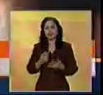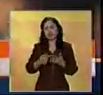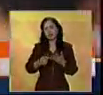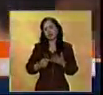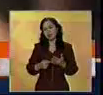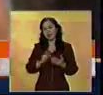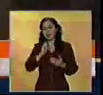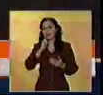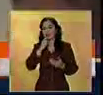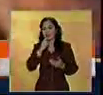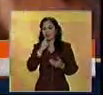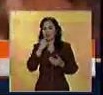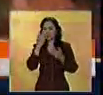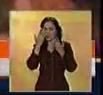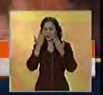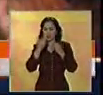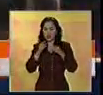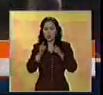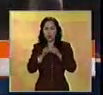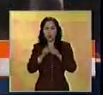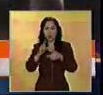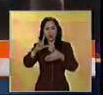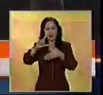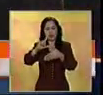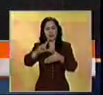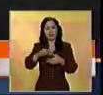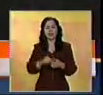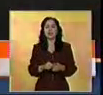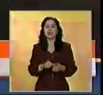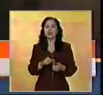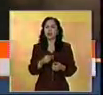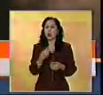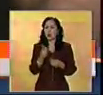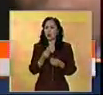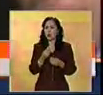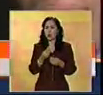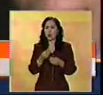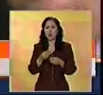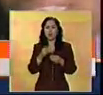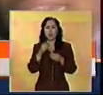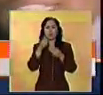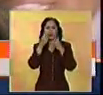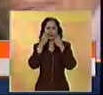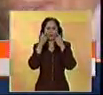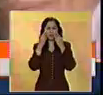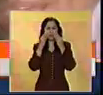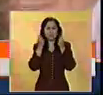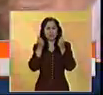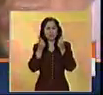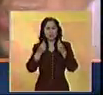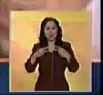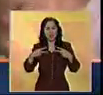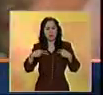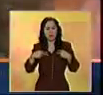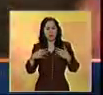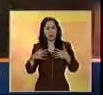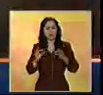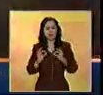más íntimos secretos para lucir como una hermosa latina. Hay tips desde cómo quitarse las ojeras hasta cómo afrontar la vida sin